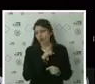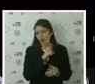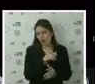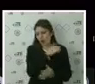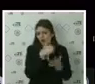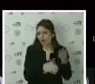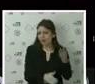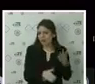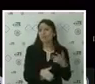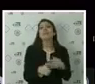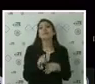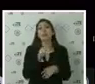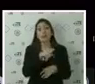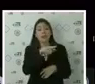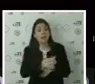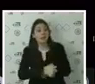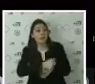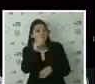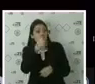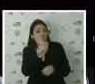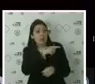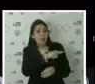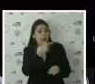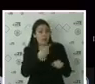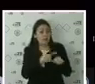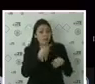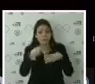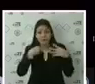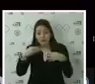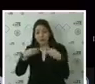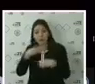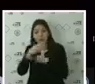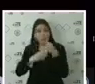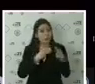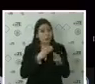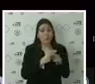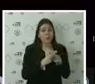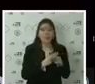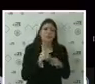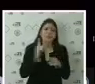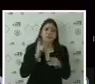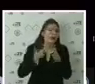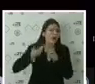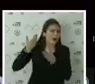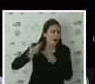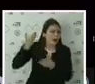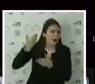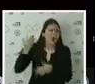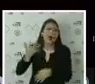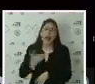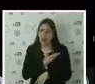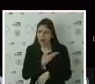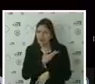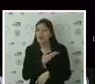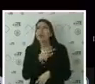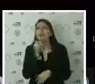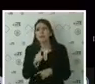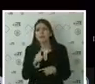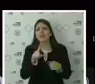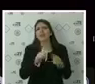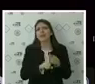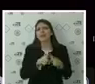resaltar que no es la primera pandemia que la humanidad experimenta. Los hechos que más podemos